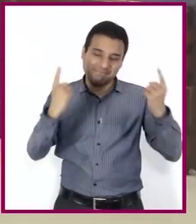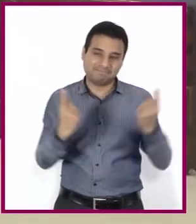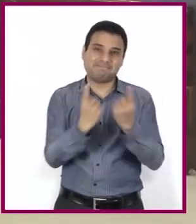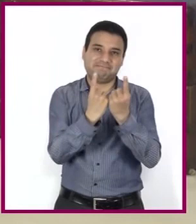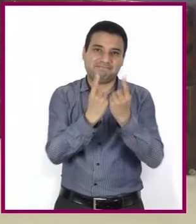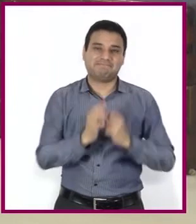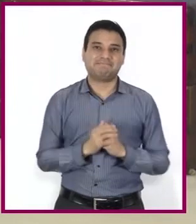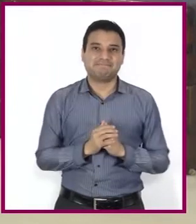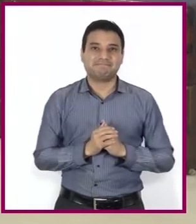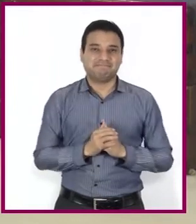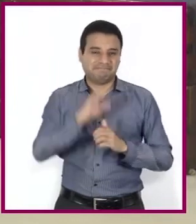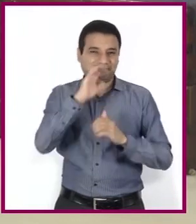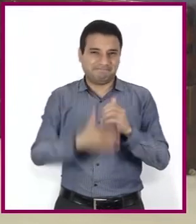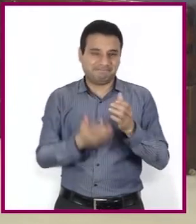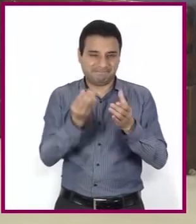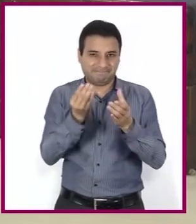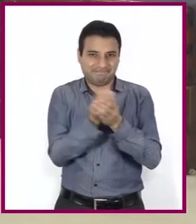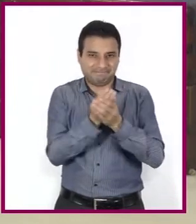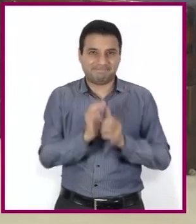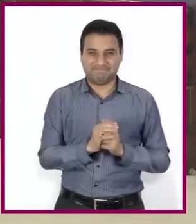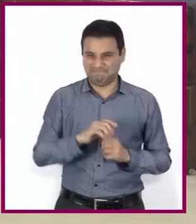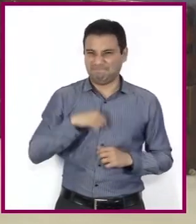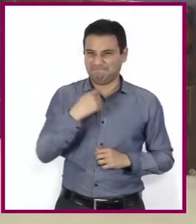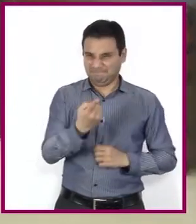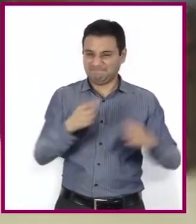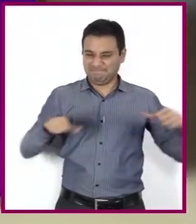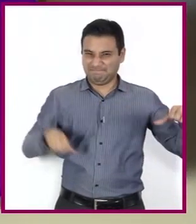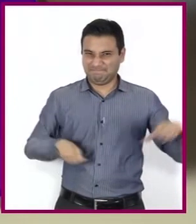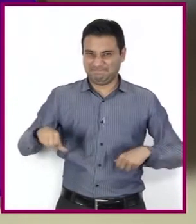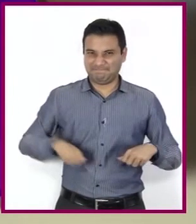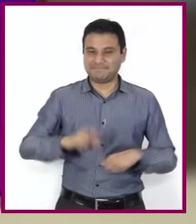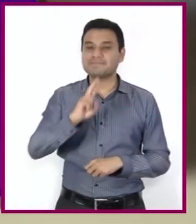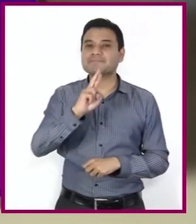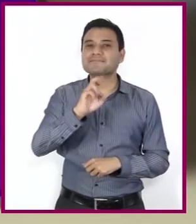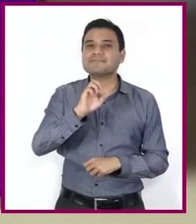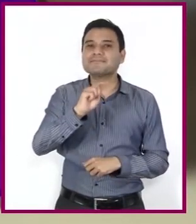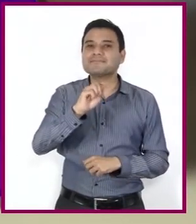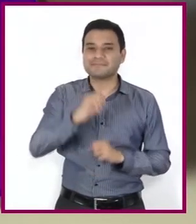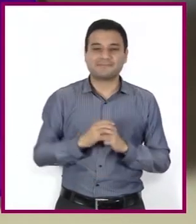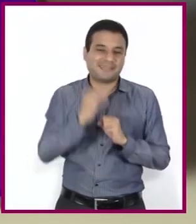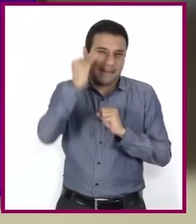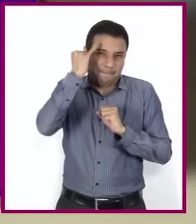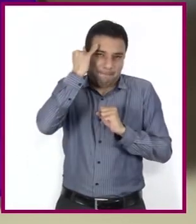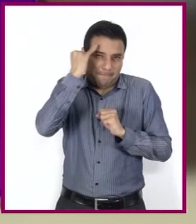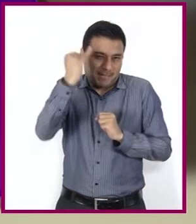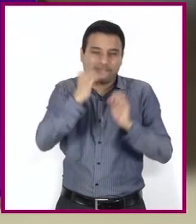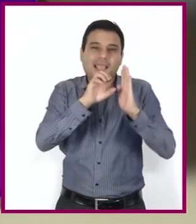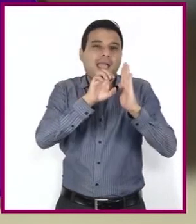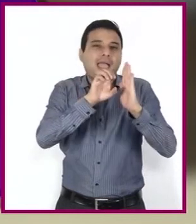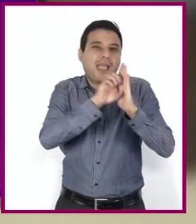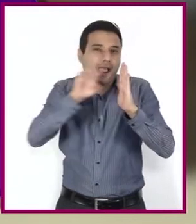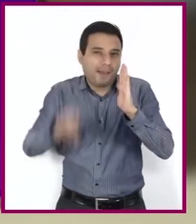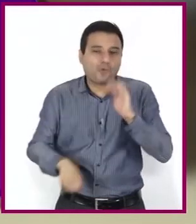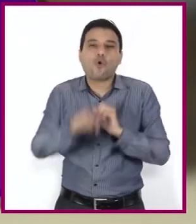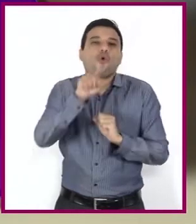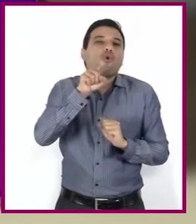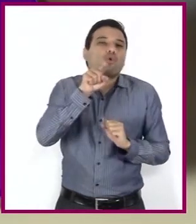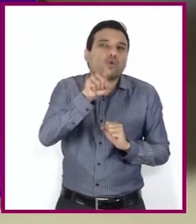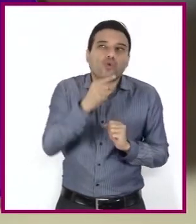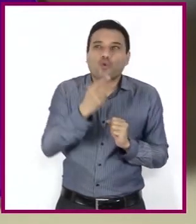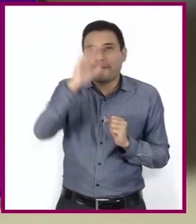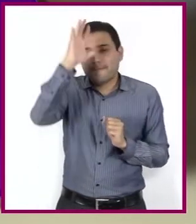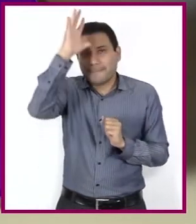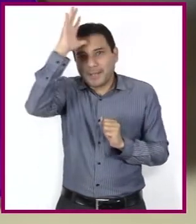pero antes de concluir, les invito a que realicen el siguiente reto. Imaginen que son un mexica o un español del siglo